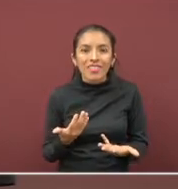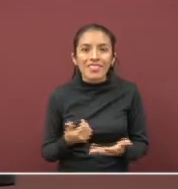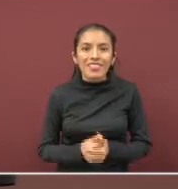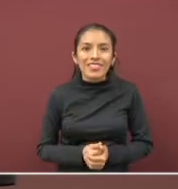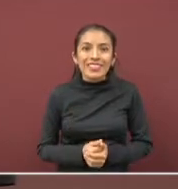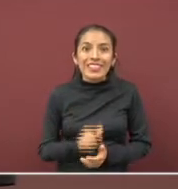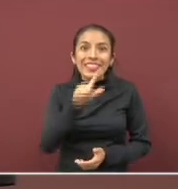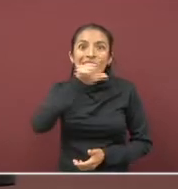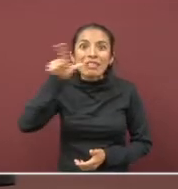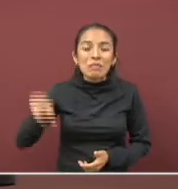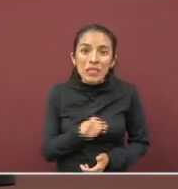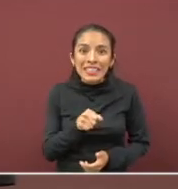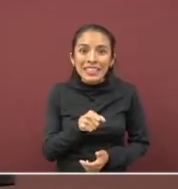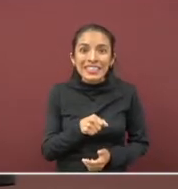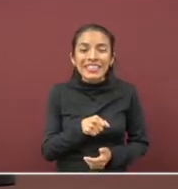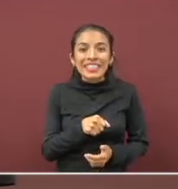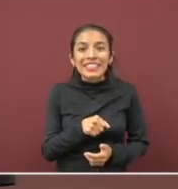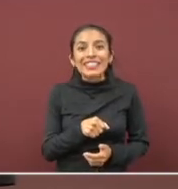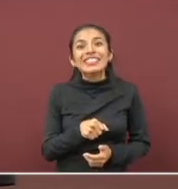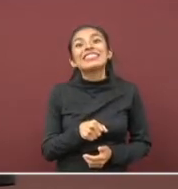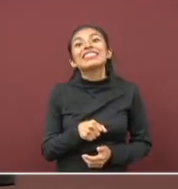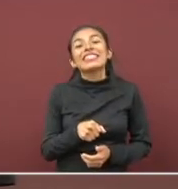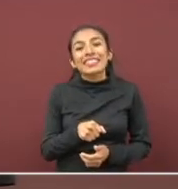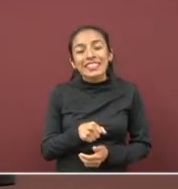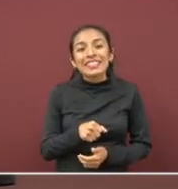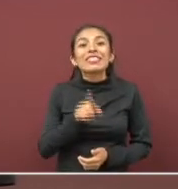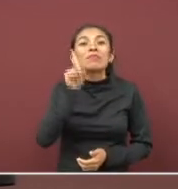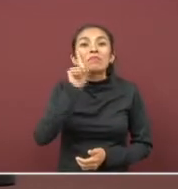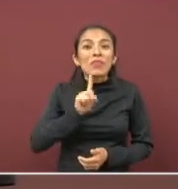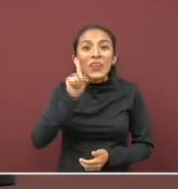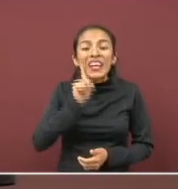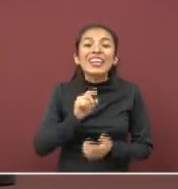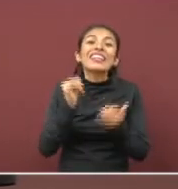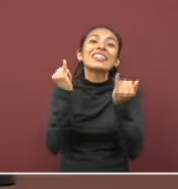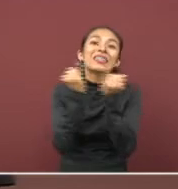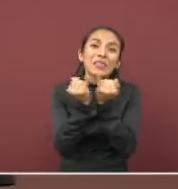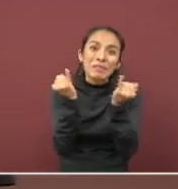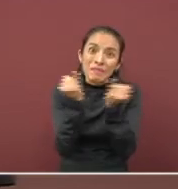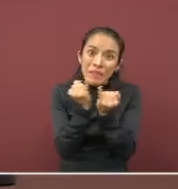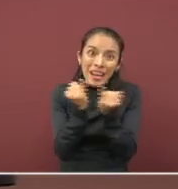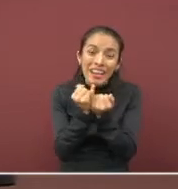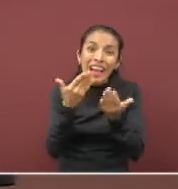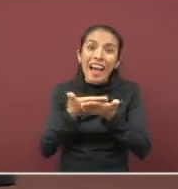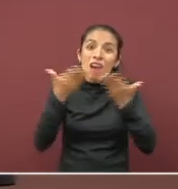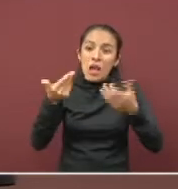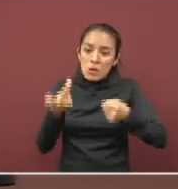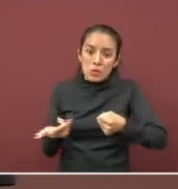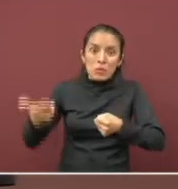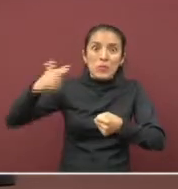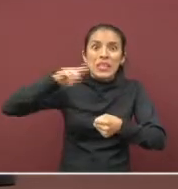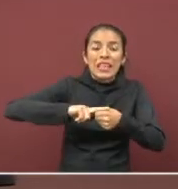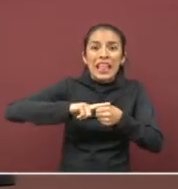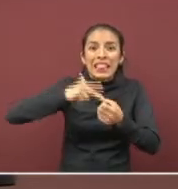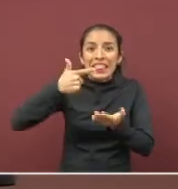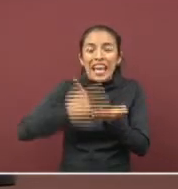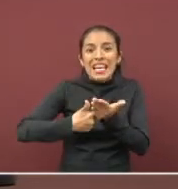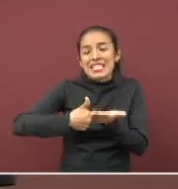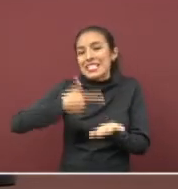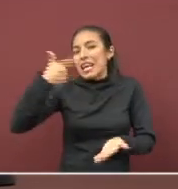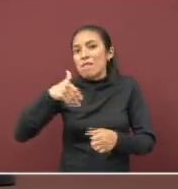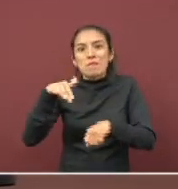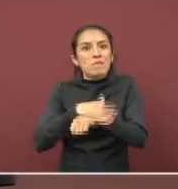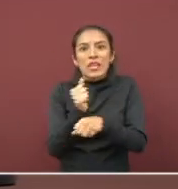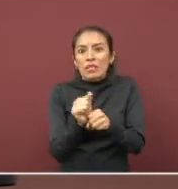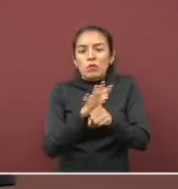la señora está hospitalizada con manifestaciones muy severas por el coronavirus